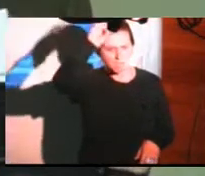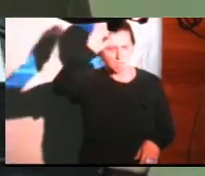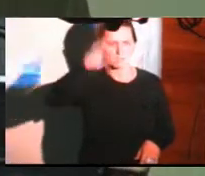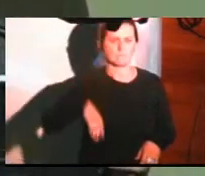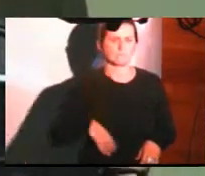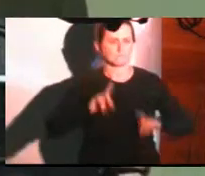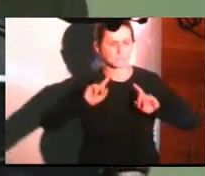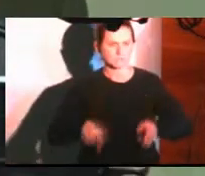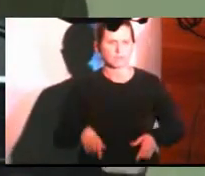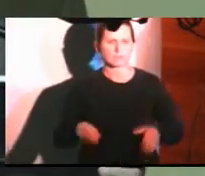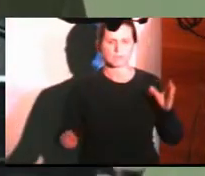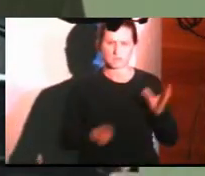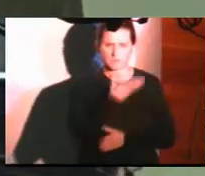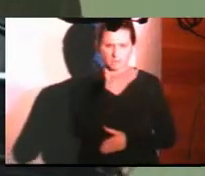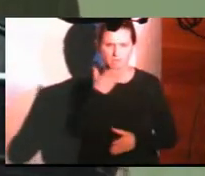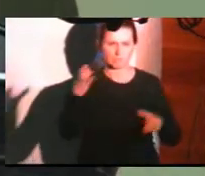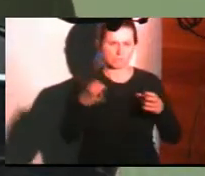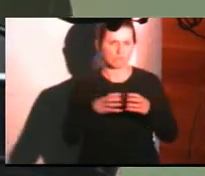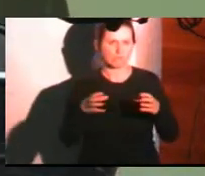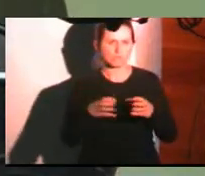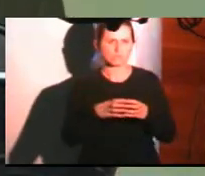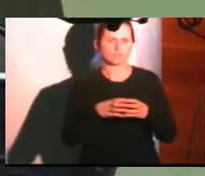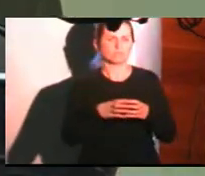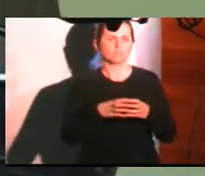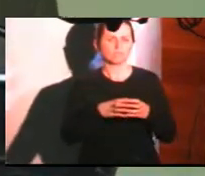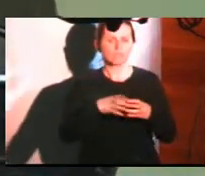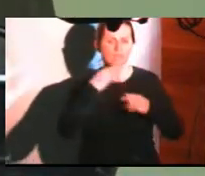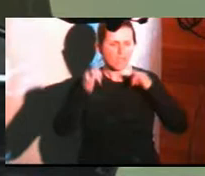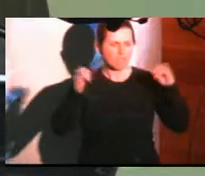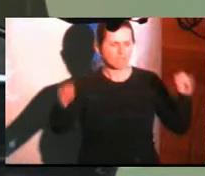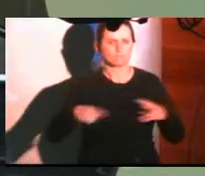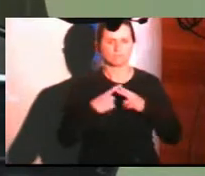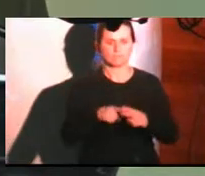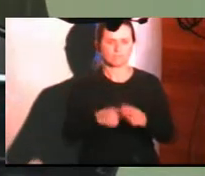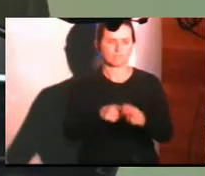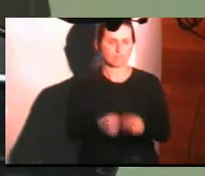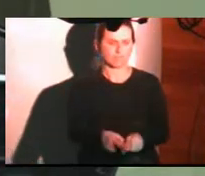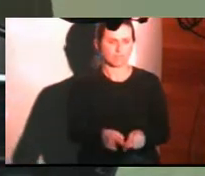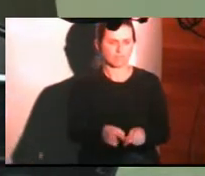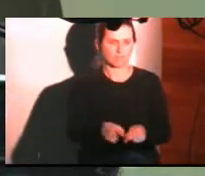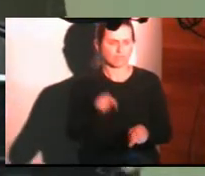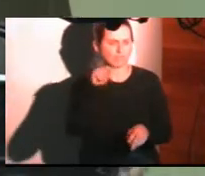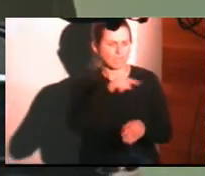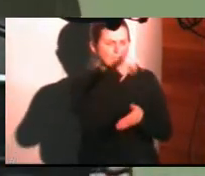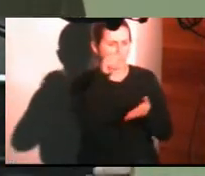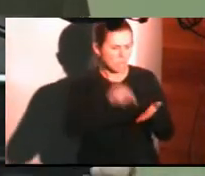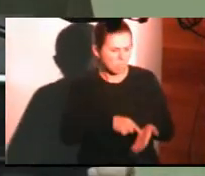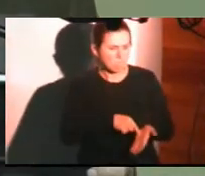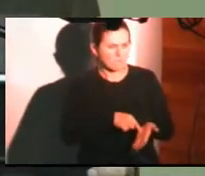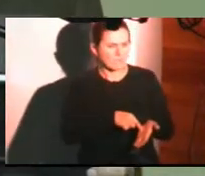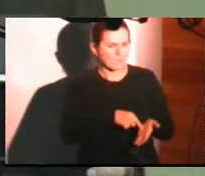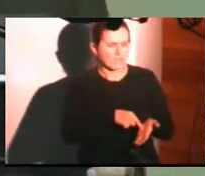los centros infotecnológicos comunitarios en los lugares donde queremos que haya igualdad de oportunidades y que la brecha